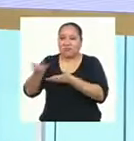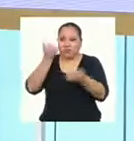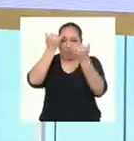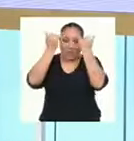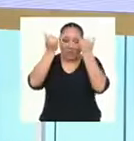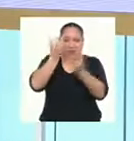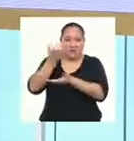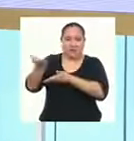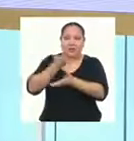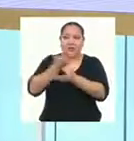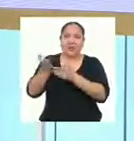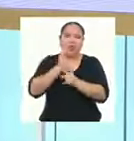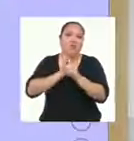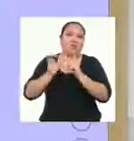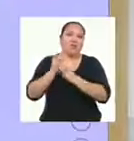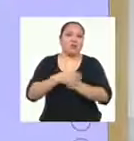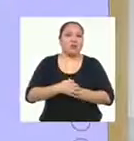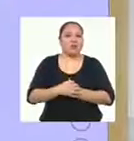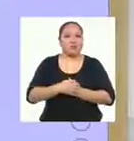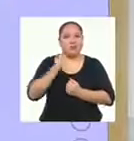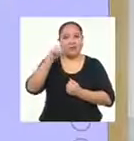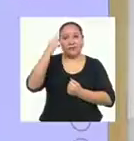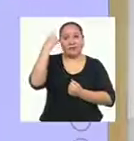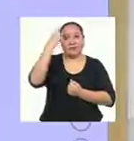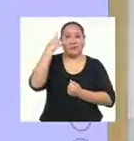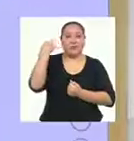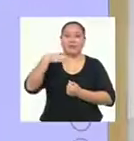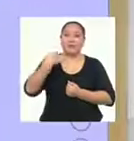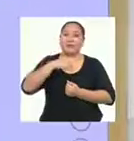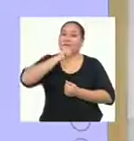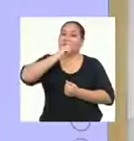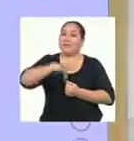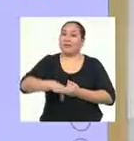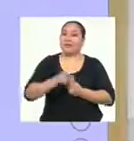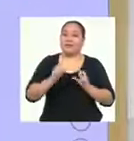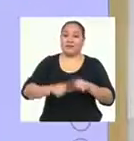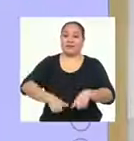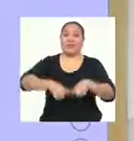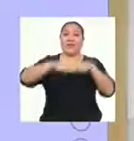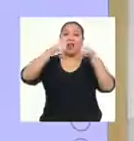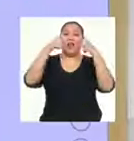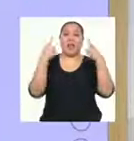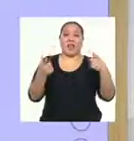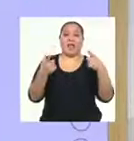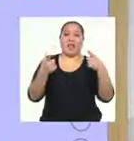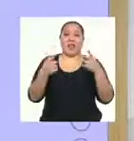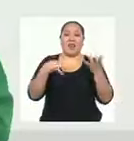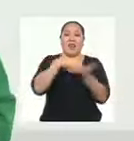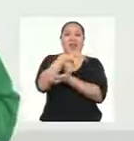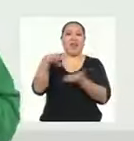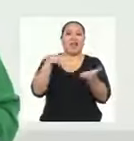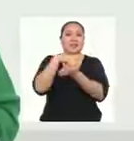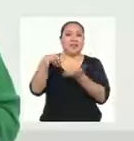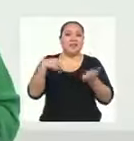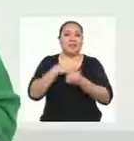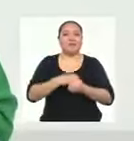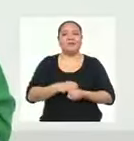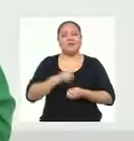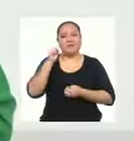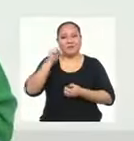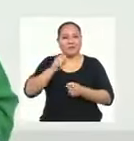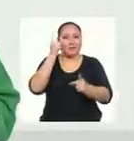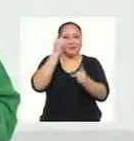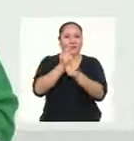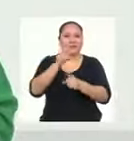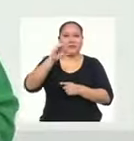expresiones. Por eso siempre decimos que somos una gran mixtura. Así es,